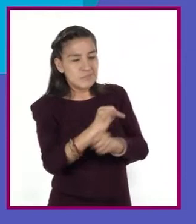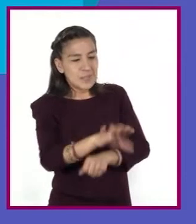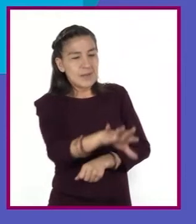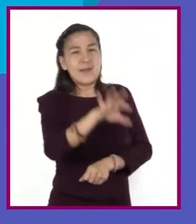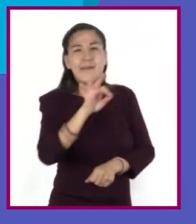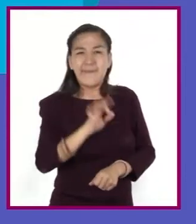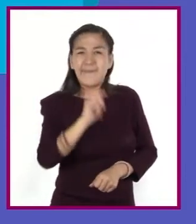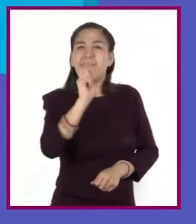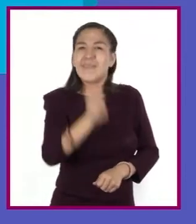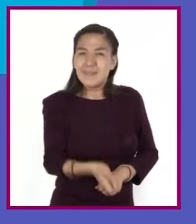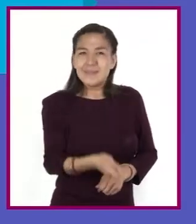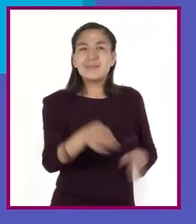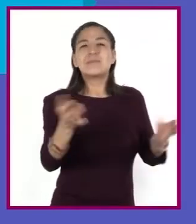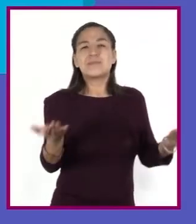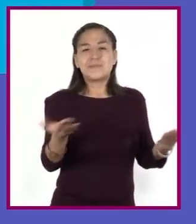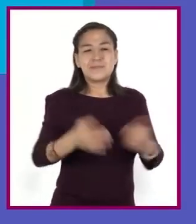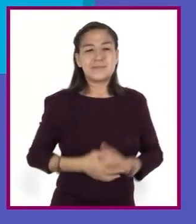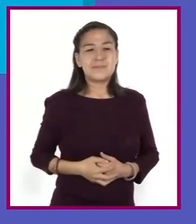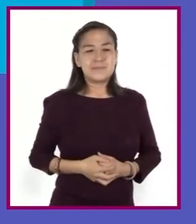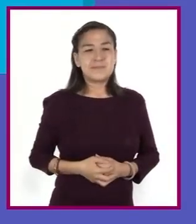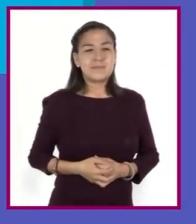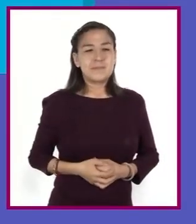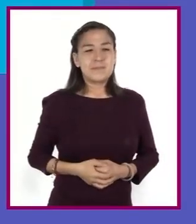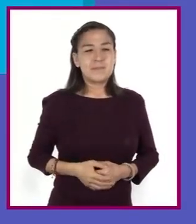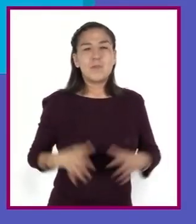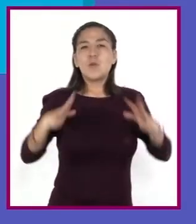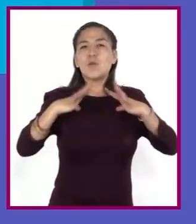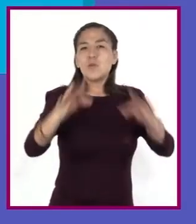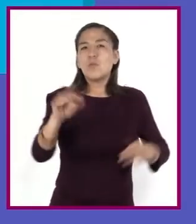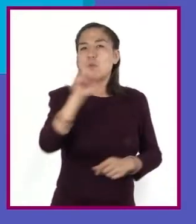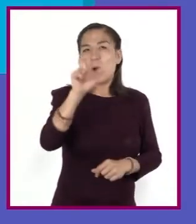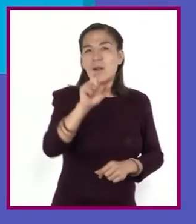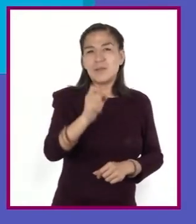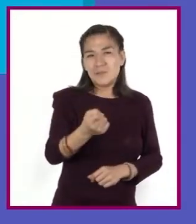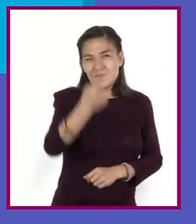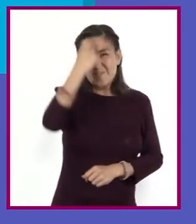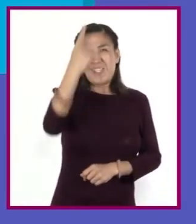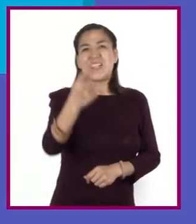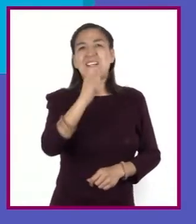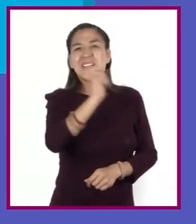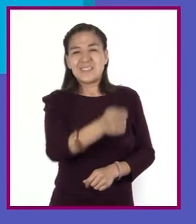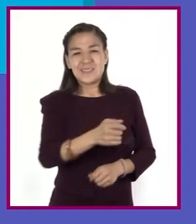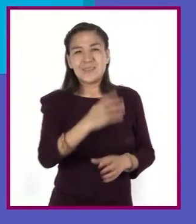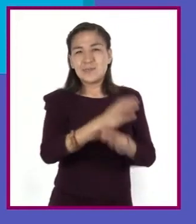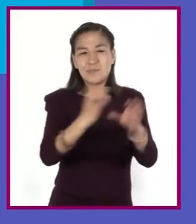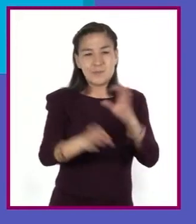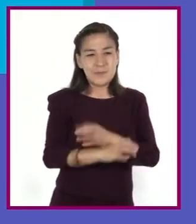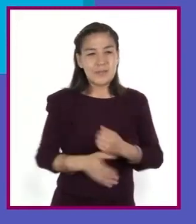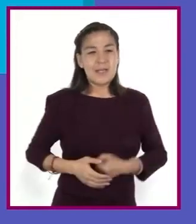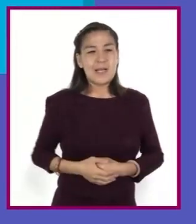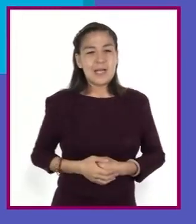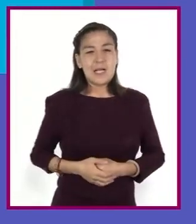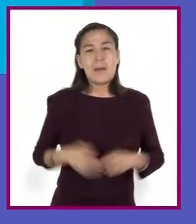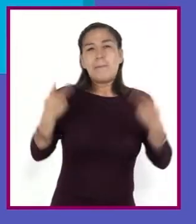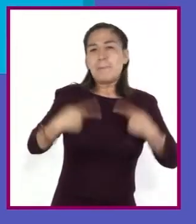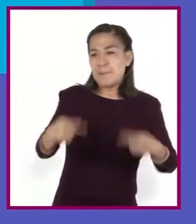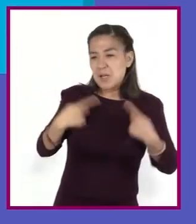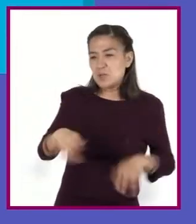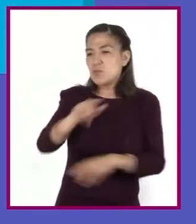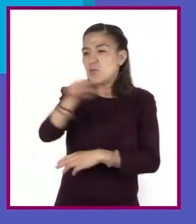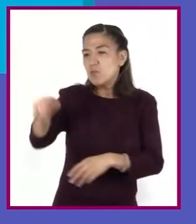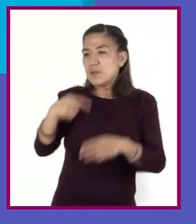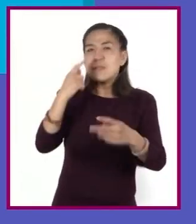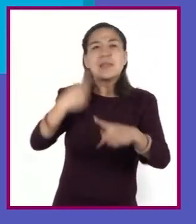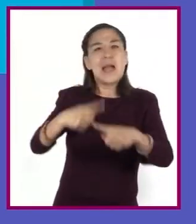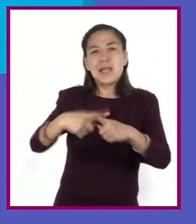en cuenta aspectos como los indicios de la creación de algo, los que hicieron, los